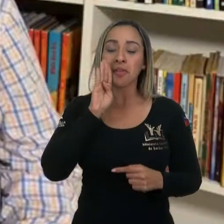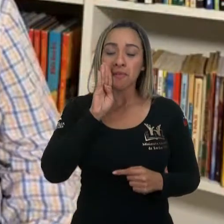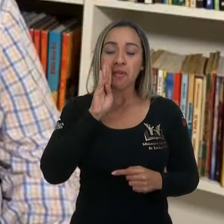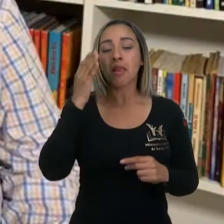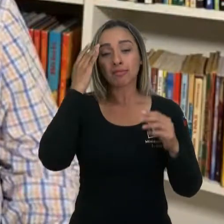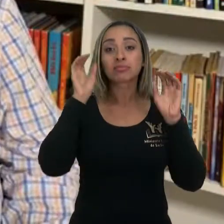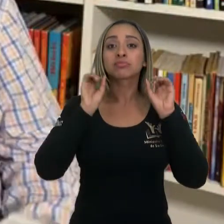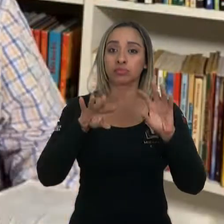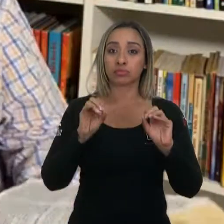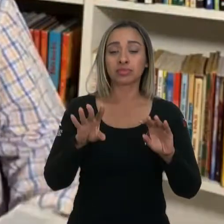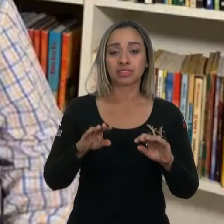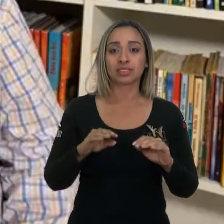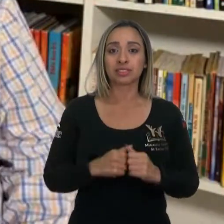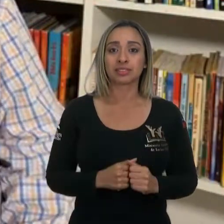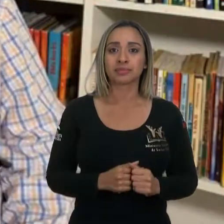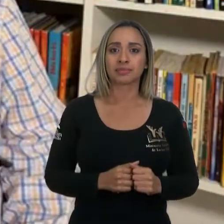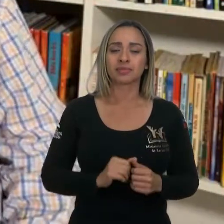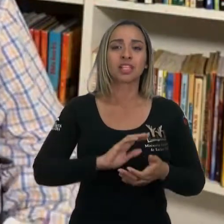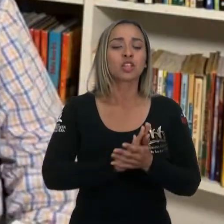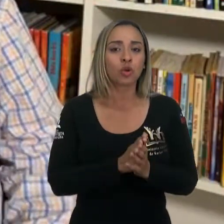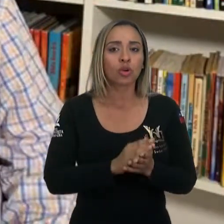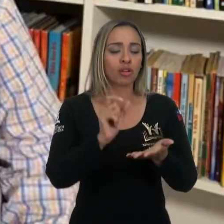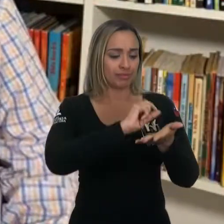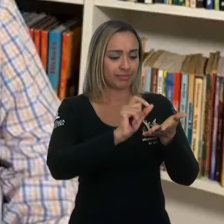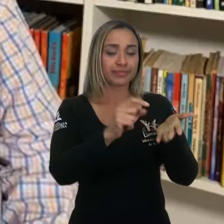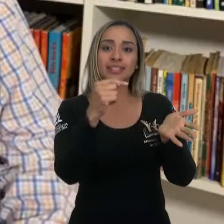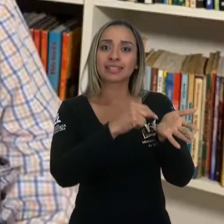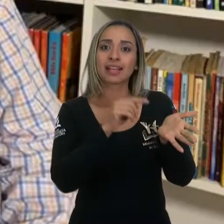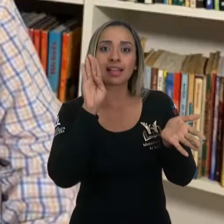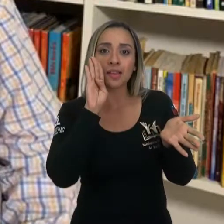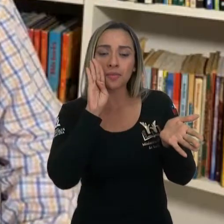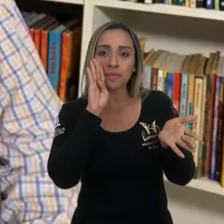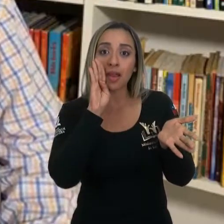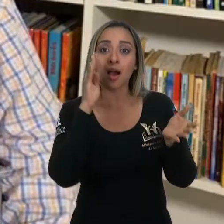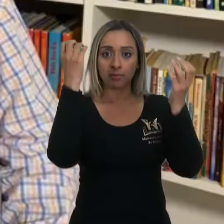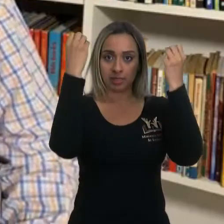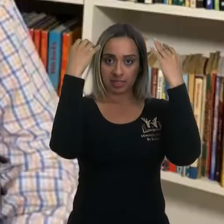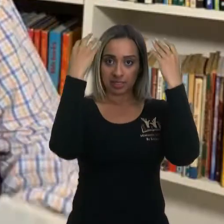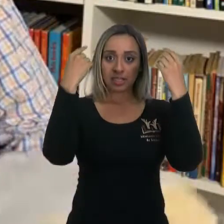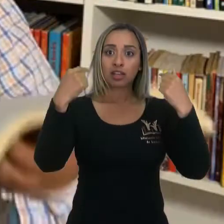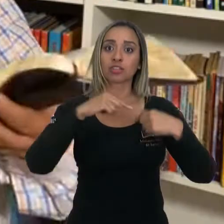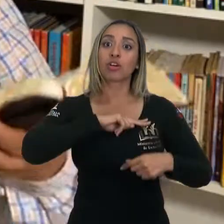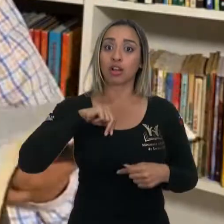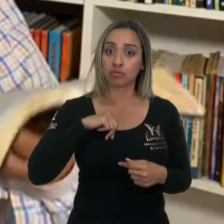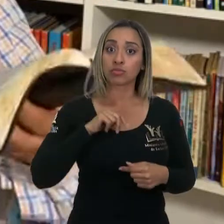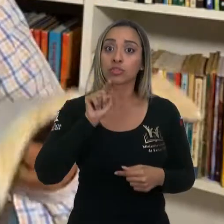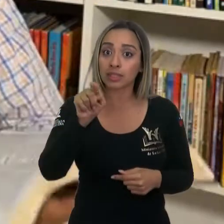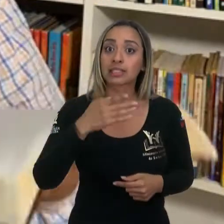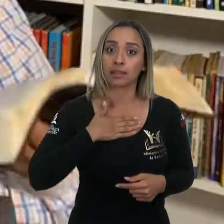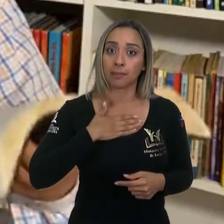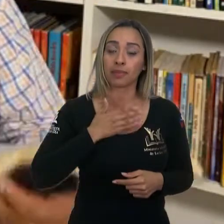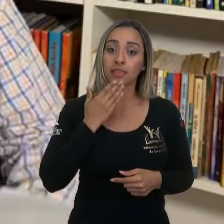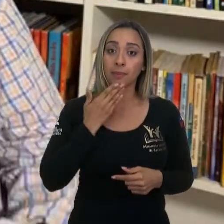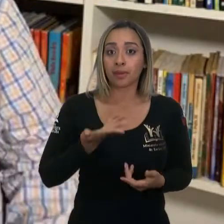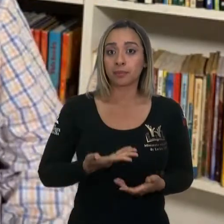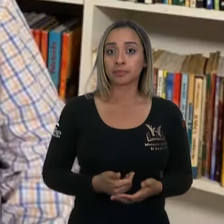enseñanzas. Están registradas en la Sagrada Escritura para enseñarnos en este momento cuáles son las lecciones que